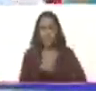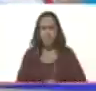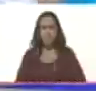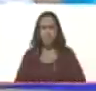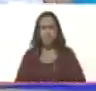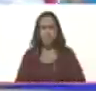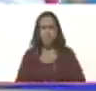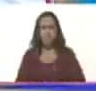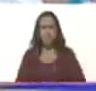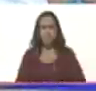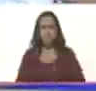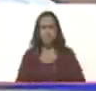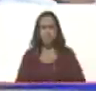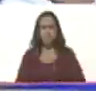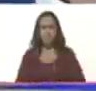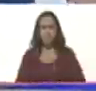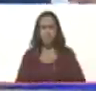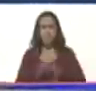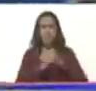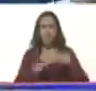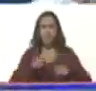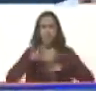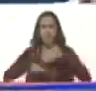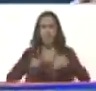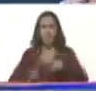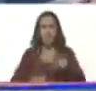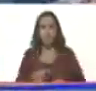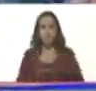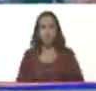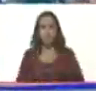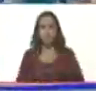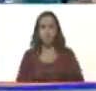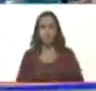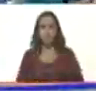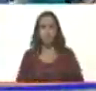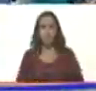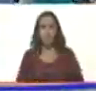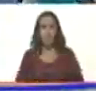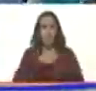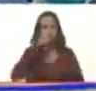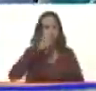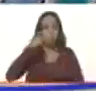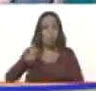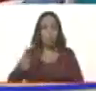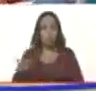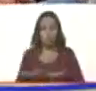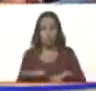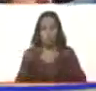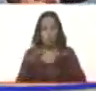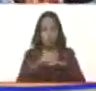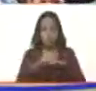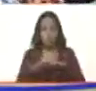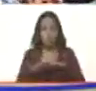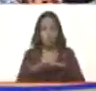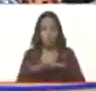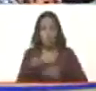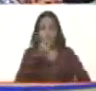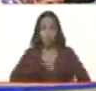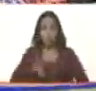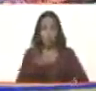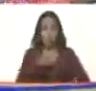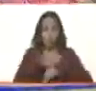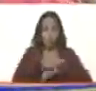simplificar todo el proceso donde el pueblo recibe y utiliza el petro como